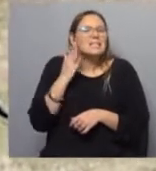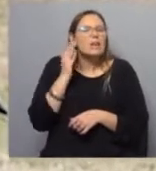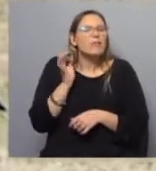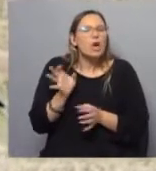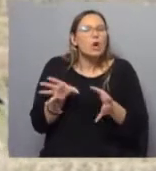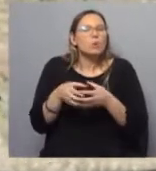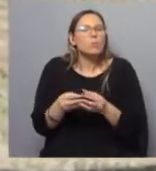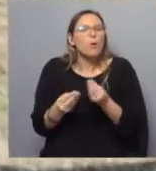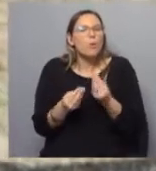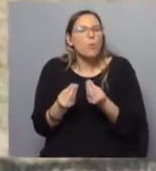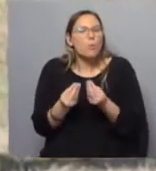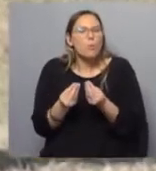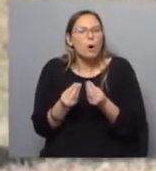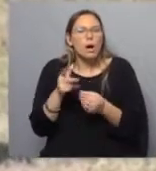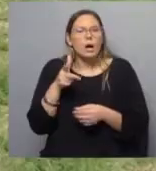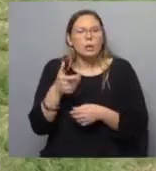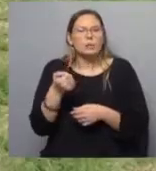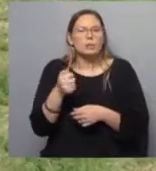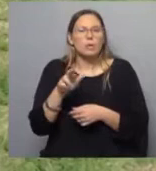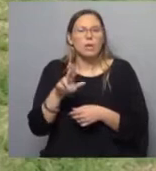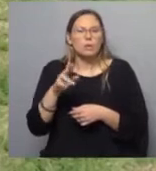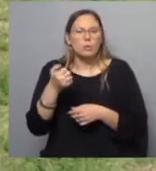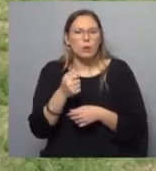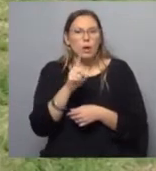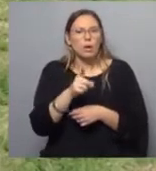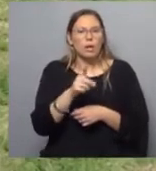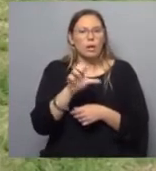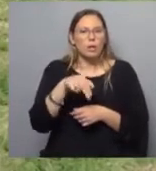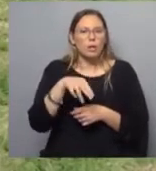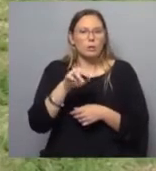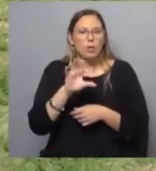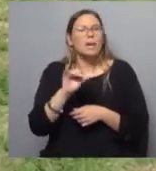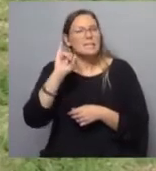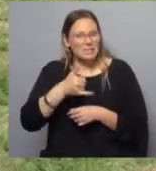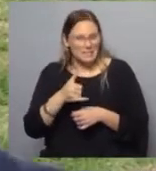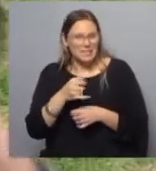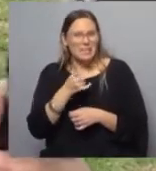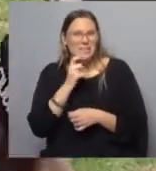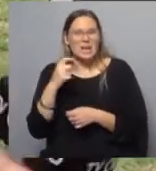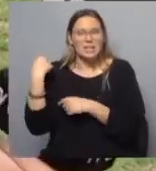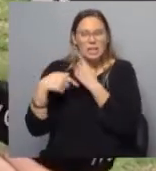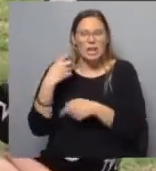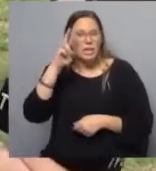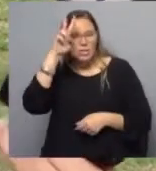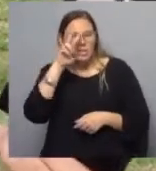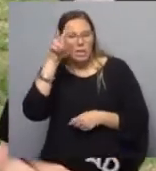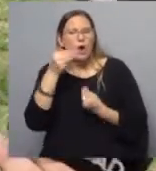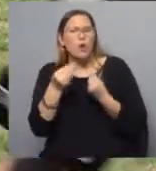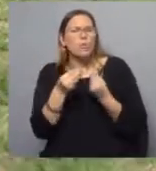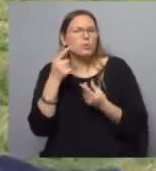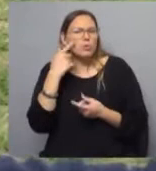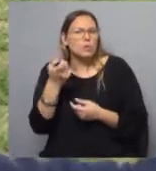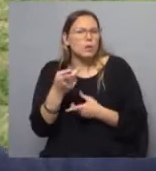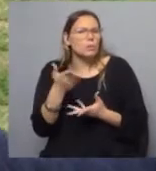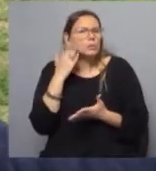pertenezco a los charrúa o a los genoa. Sí tengo descendencia indígena. ¿Cómo te diste cuenta de eso? ¿Qué sabés de